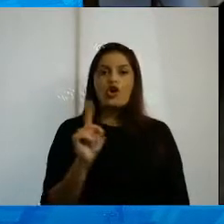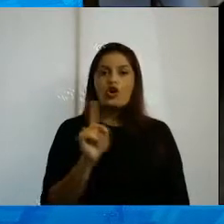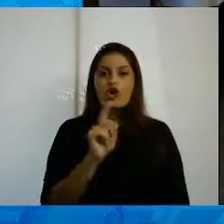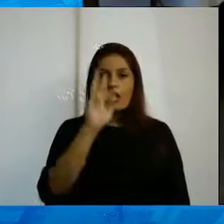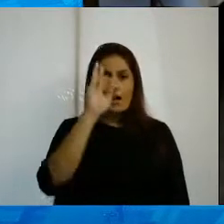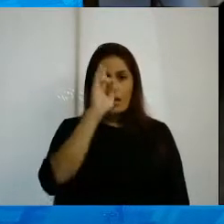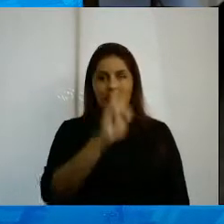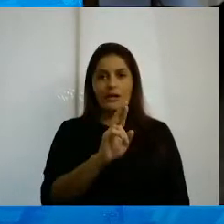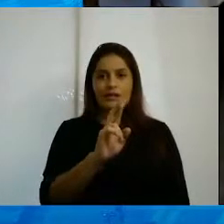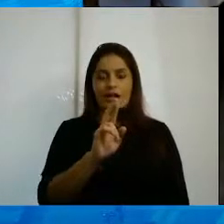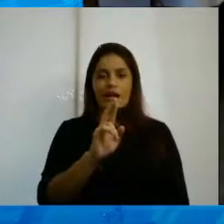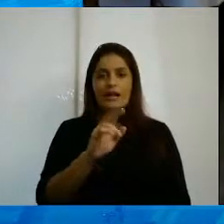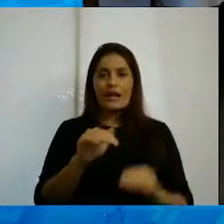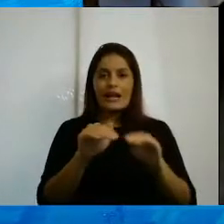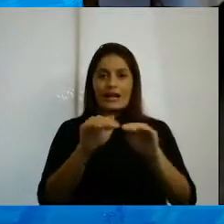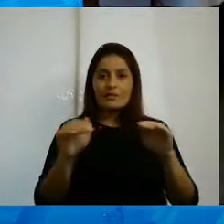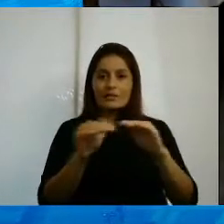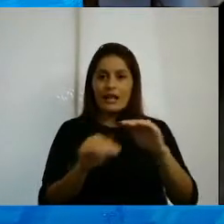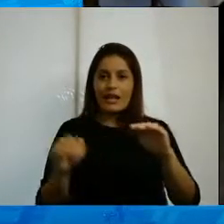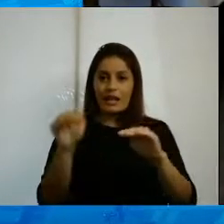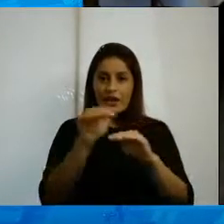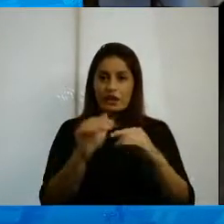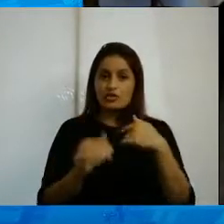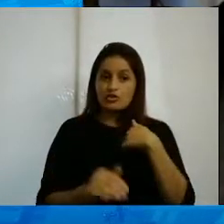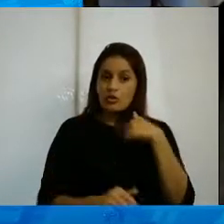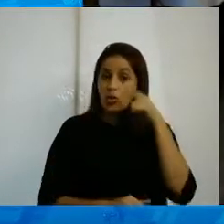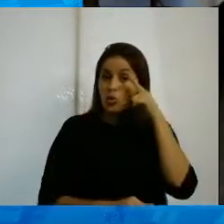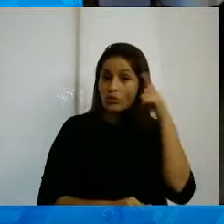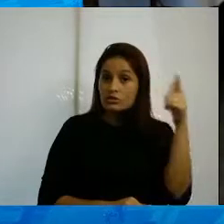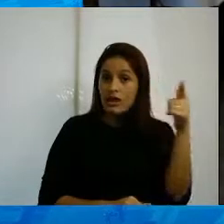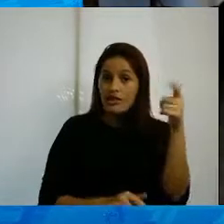el límite legal. Habiendo escuchado al director de